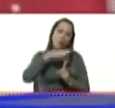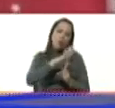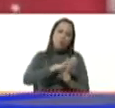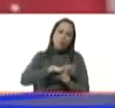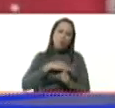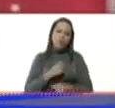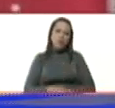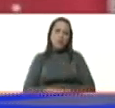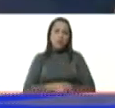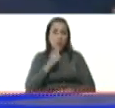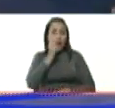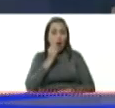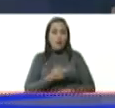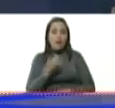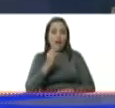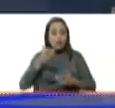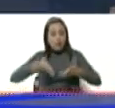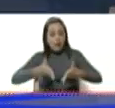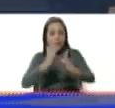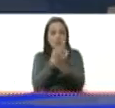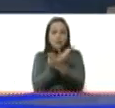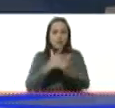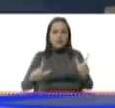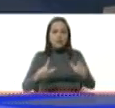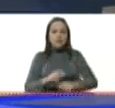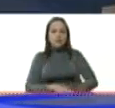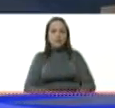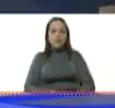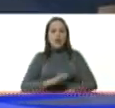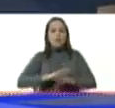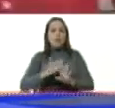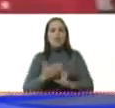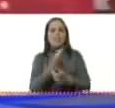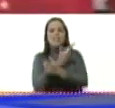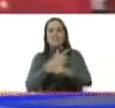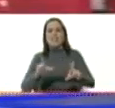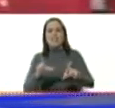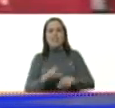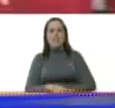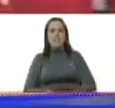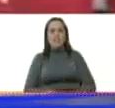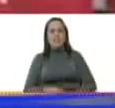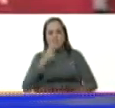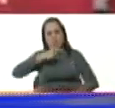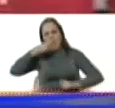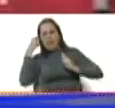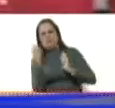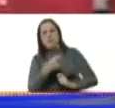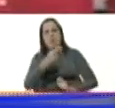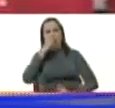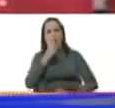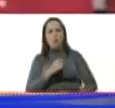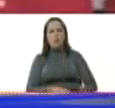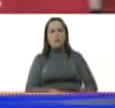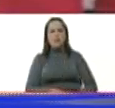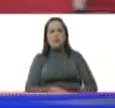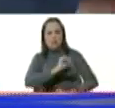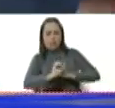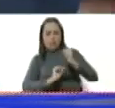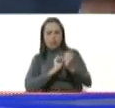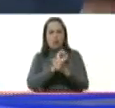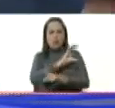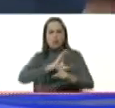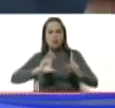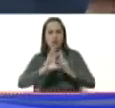un camino también el liberador para él, emancipador, porque se libera de las garras del machismo, de los amarres culturales del machismo.